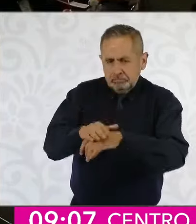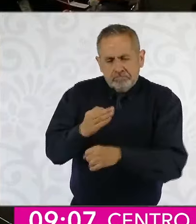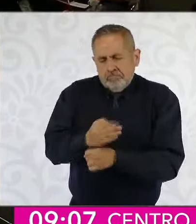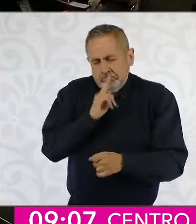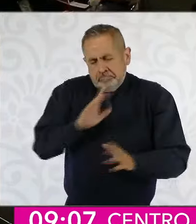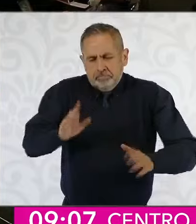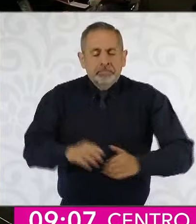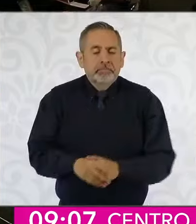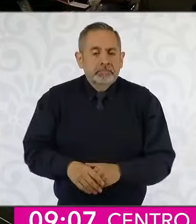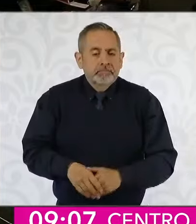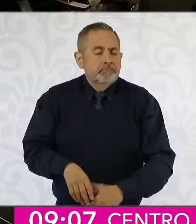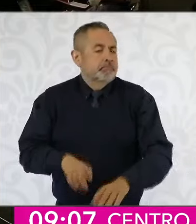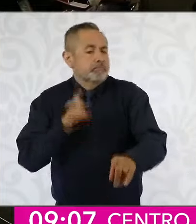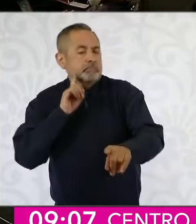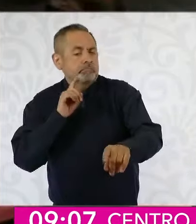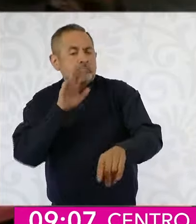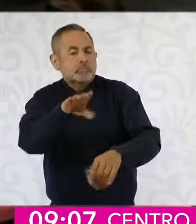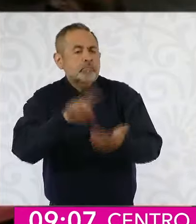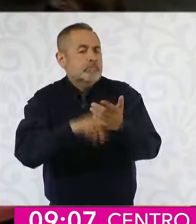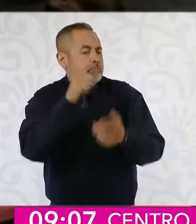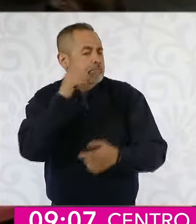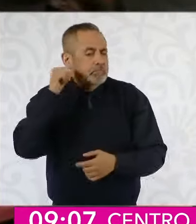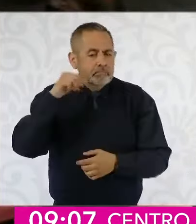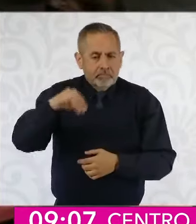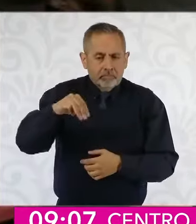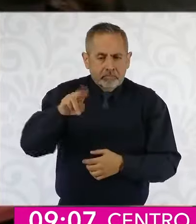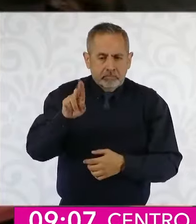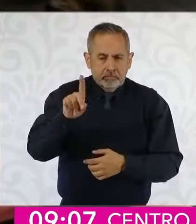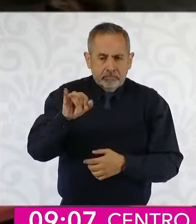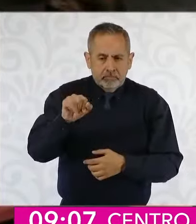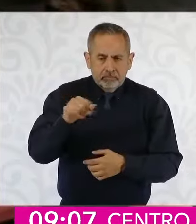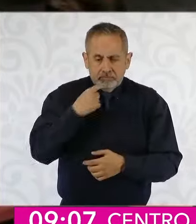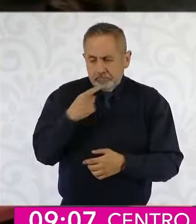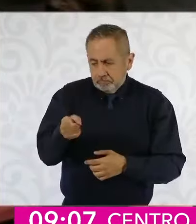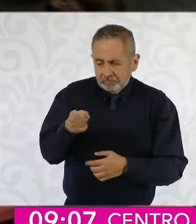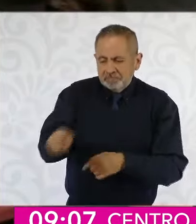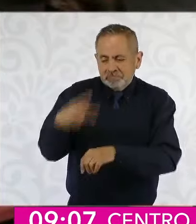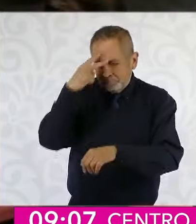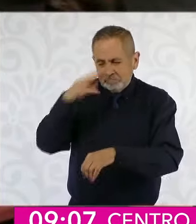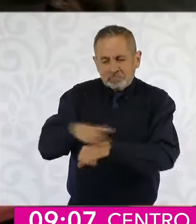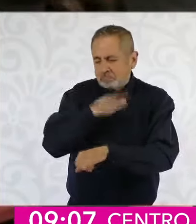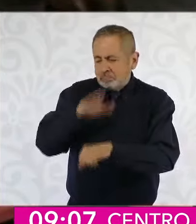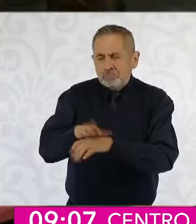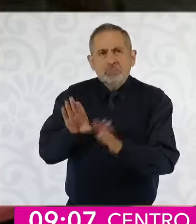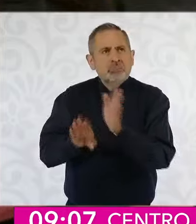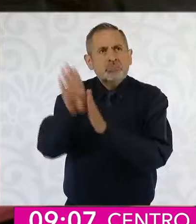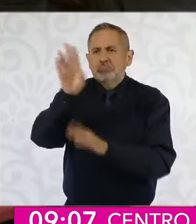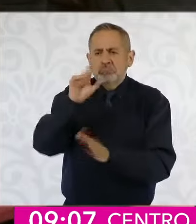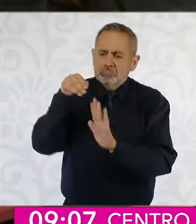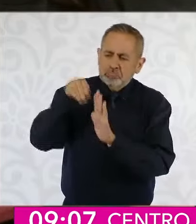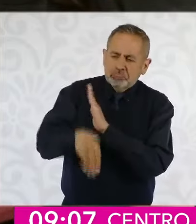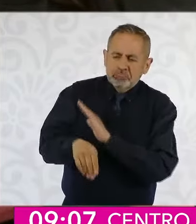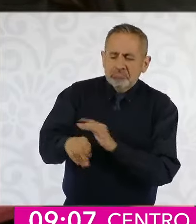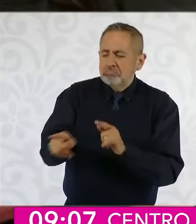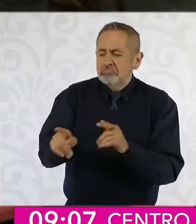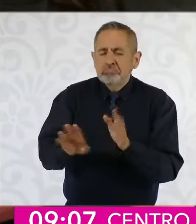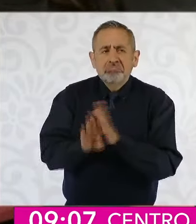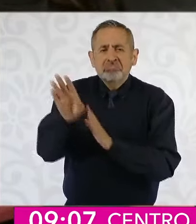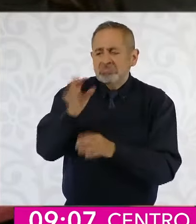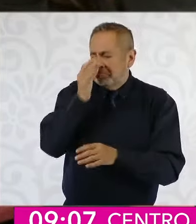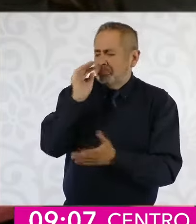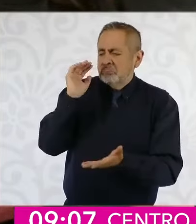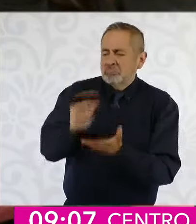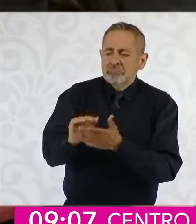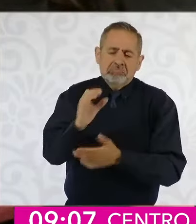Moody's el día de ayer revisó sus pronósticos de crecimiento para México a la baja, diciendo que posiblemente crecería la economía